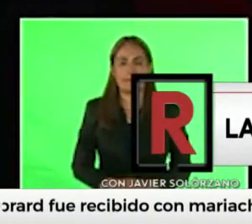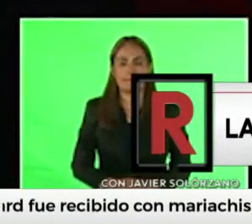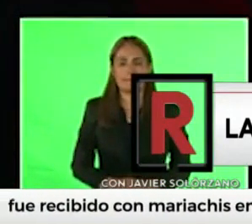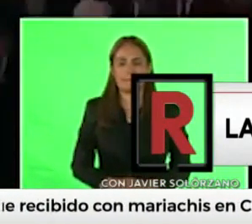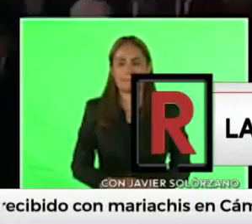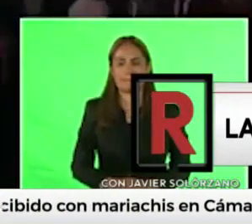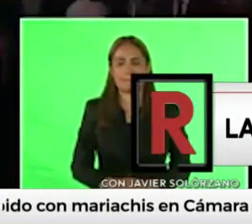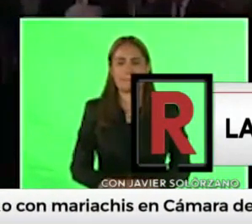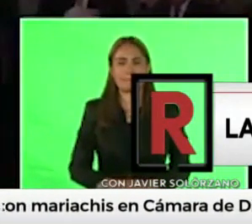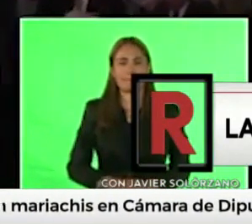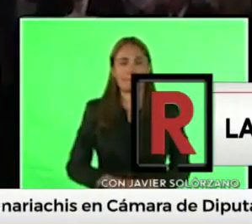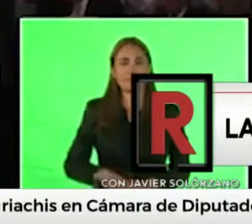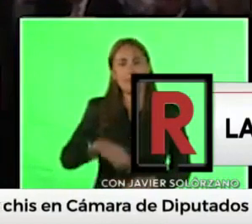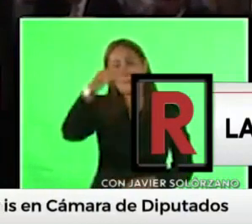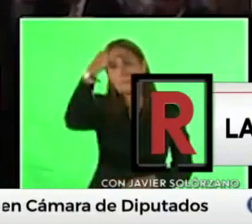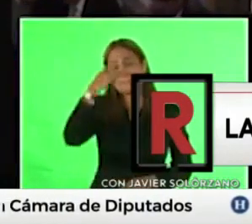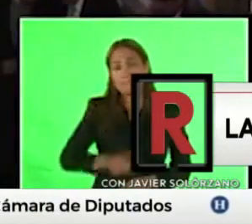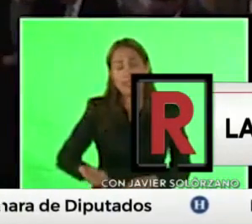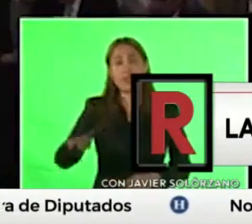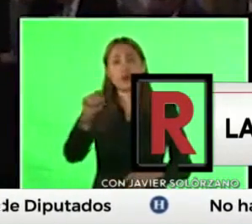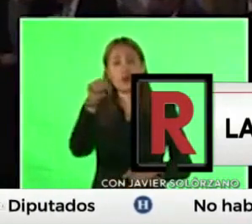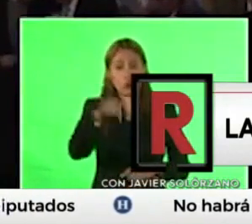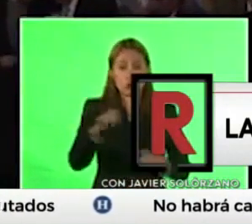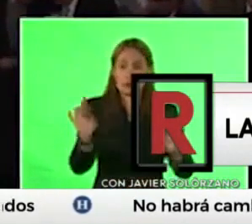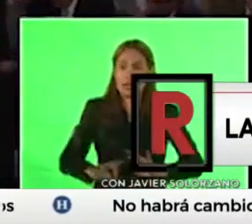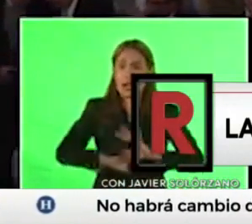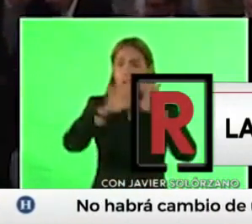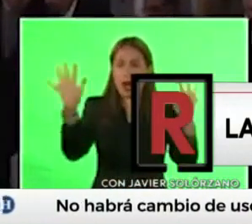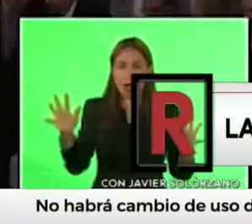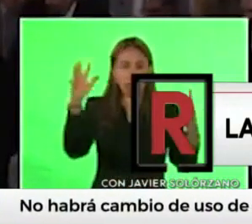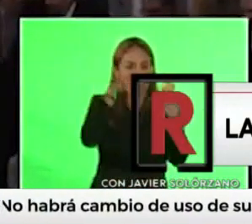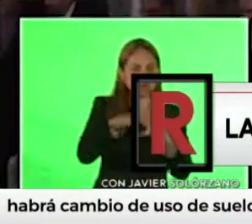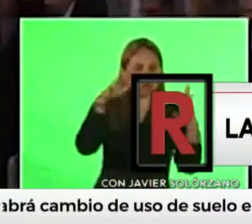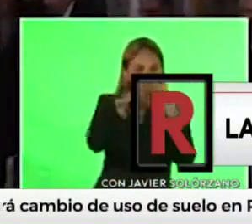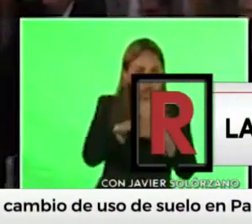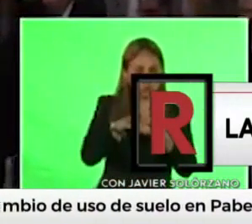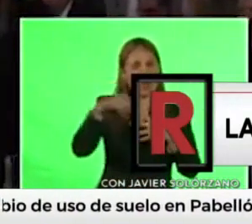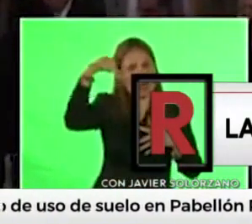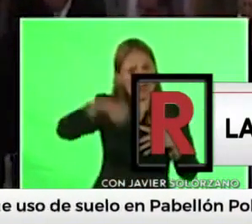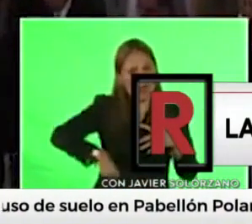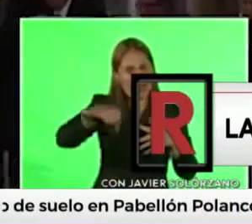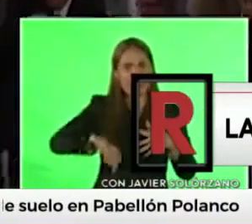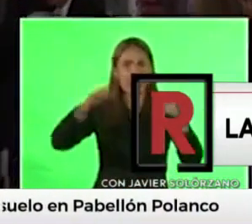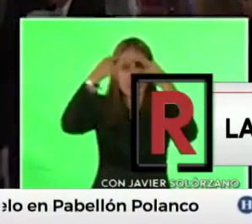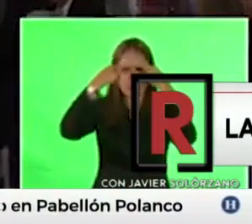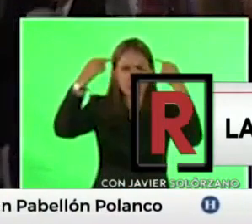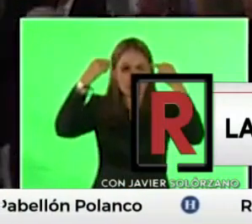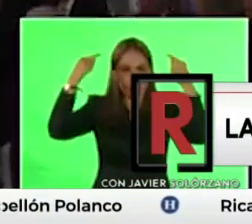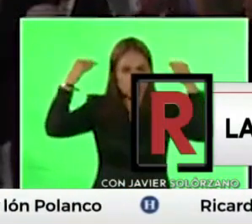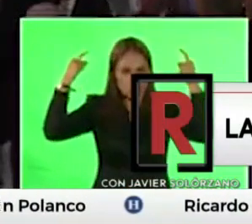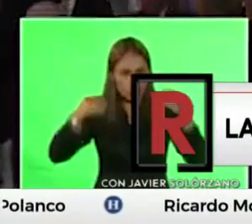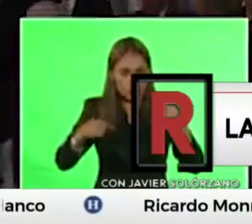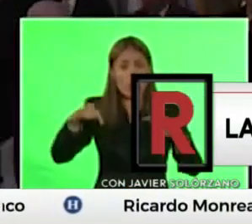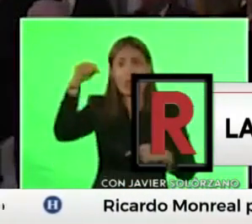colectivo, como incluso se llama la agrupación, pues bueno, los retos van a ser esos, van a ser cómo logramos tejer las diferencias, cómo